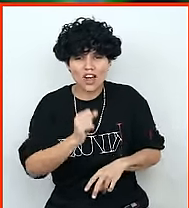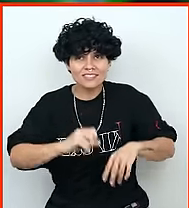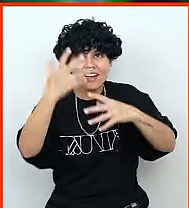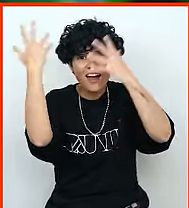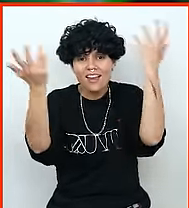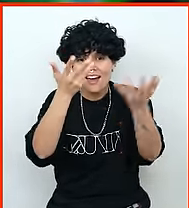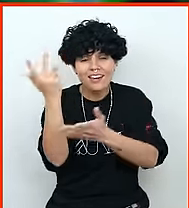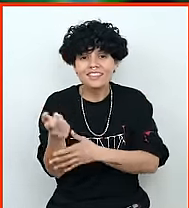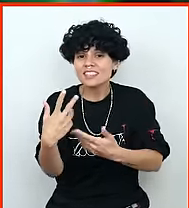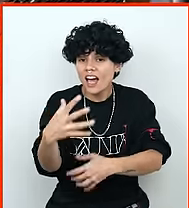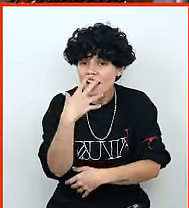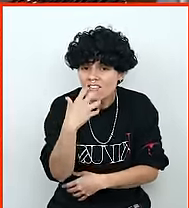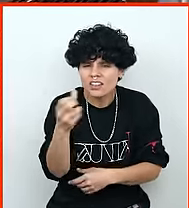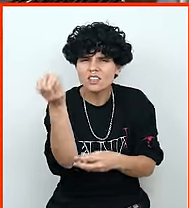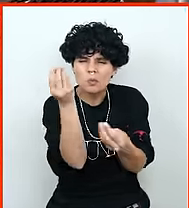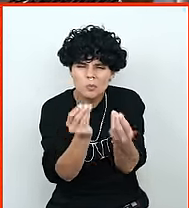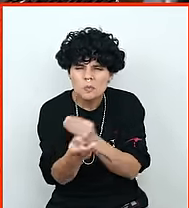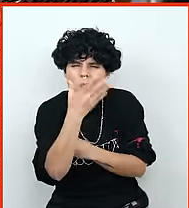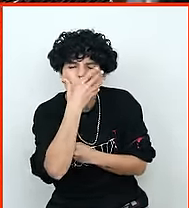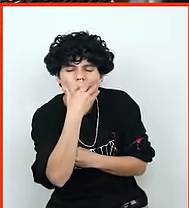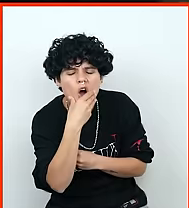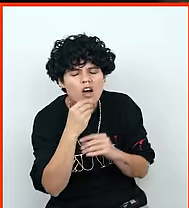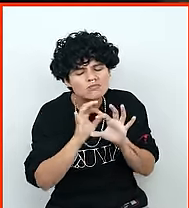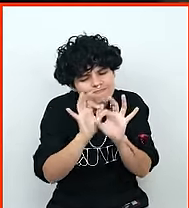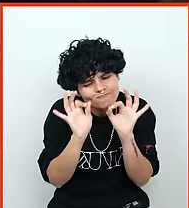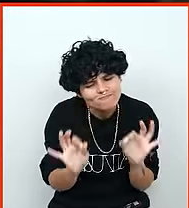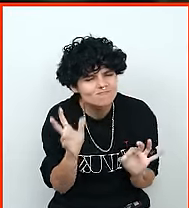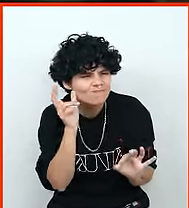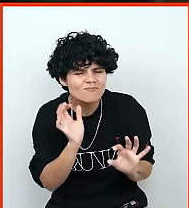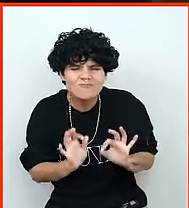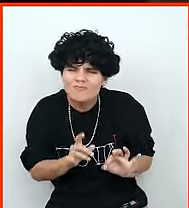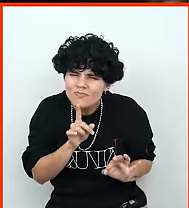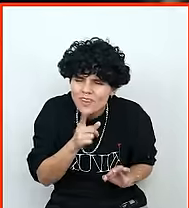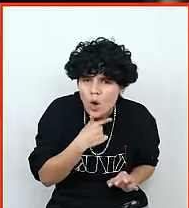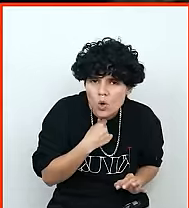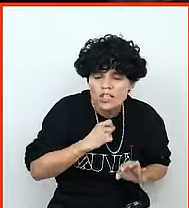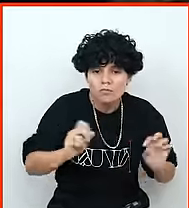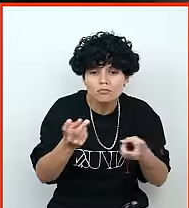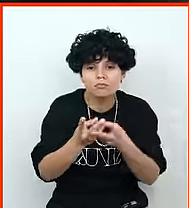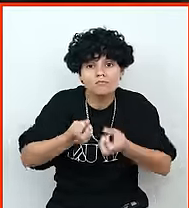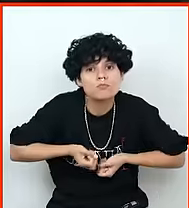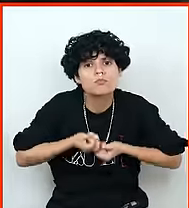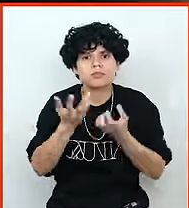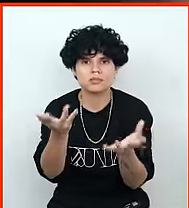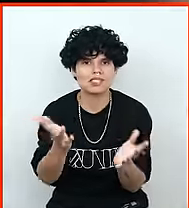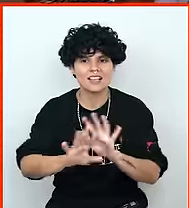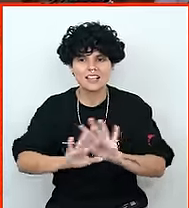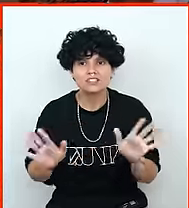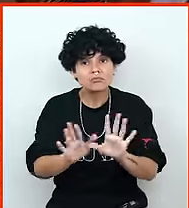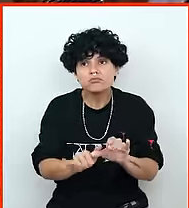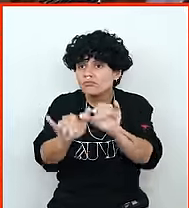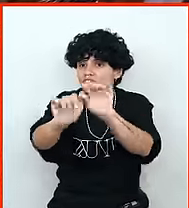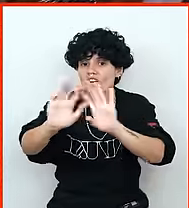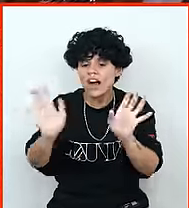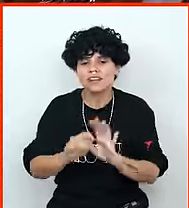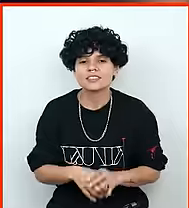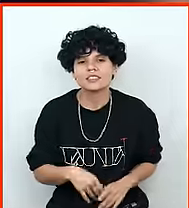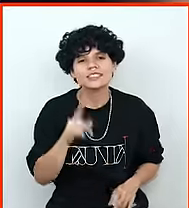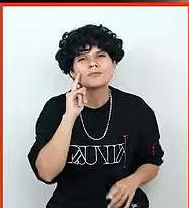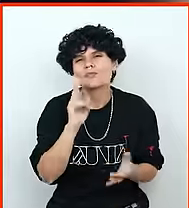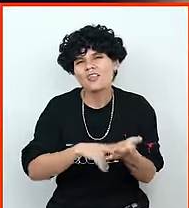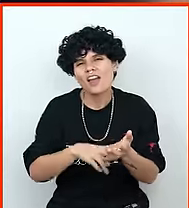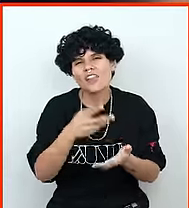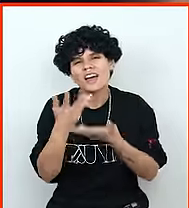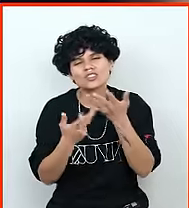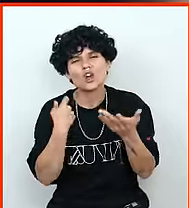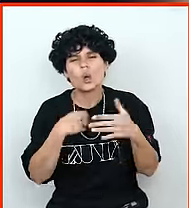que grabarla, ya la grabaste, se fue. Ya la hermoseaste y se fue. ¿Te cuesta soltar las canciones de repente? Me cuesta soltarlas, sí. Me cuesta, me